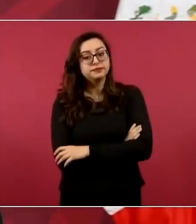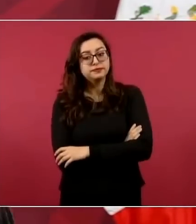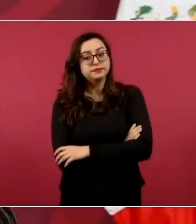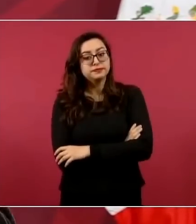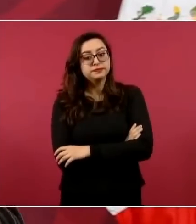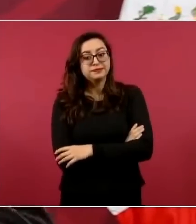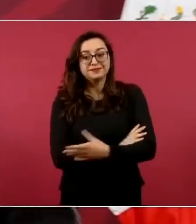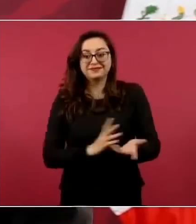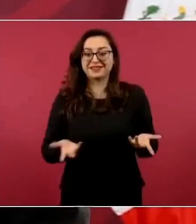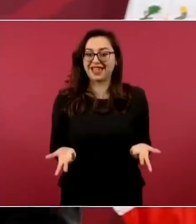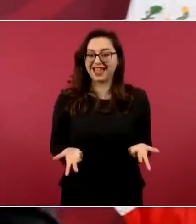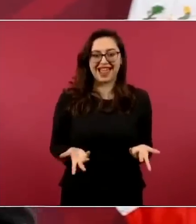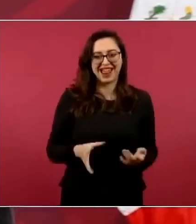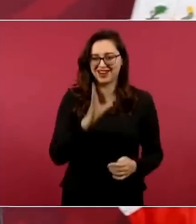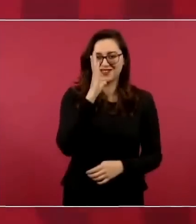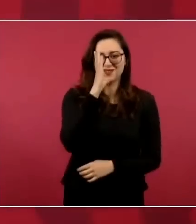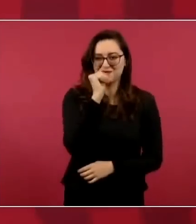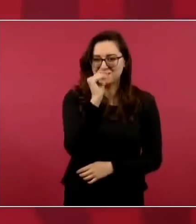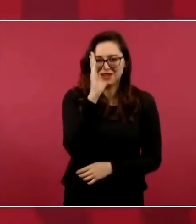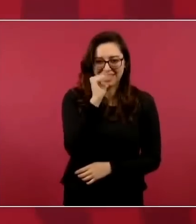Entonces, como no pueden,